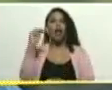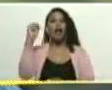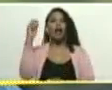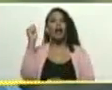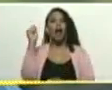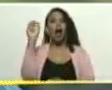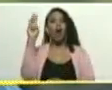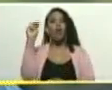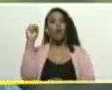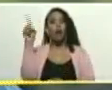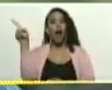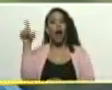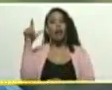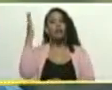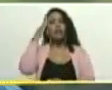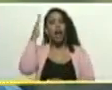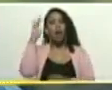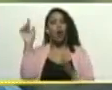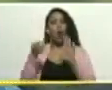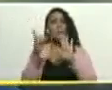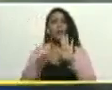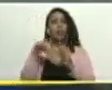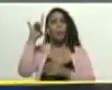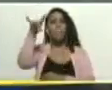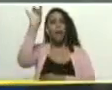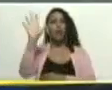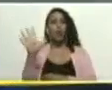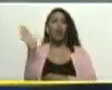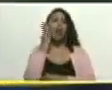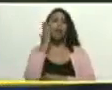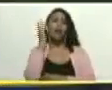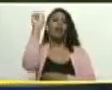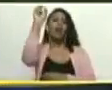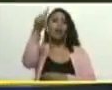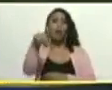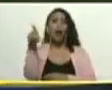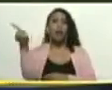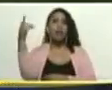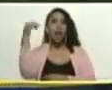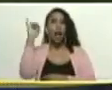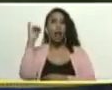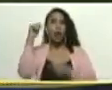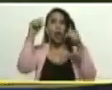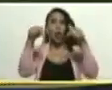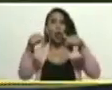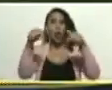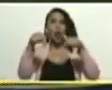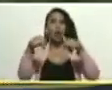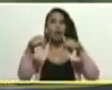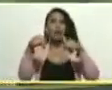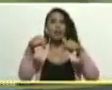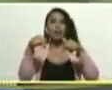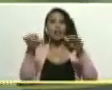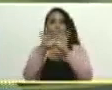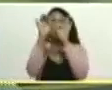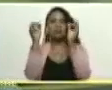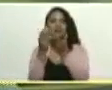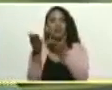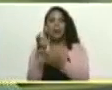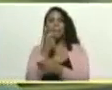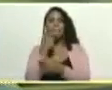su padre fue pastor su madre también presente aquí la conocí hoy me dio un regalo vida